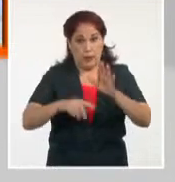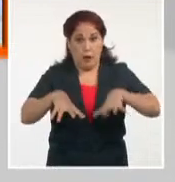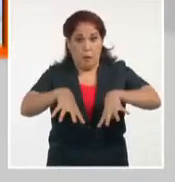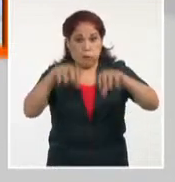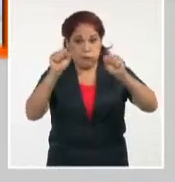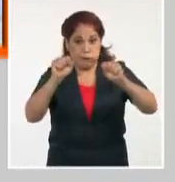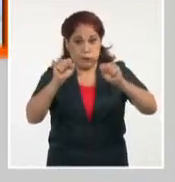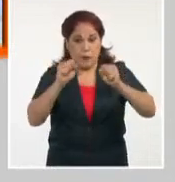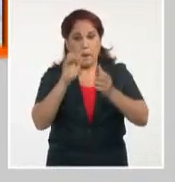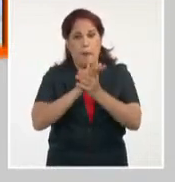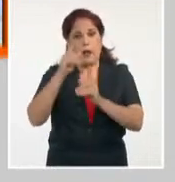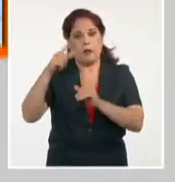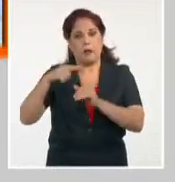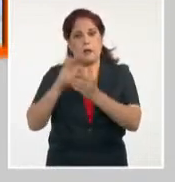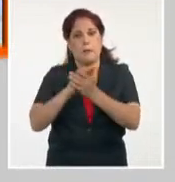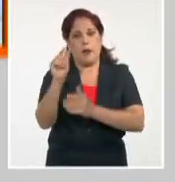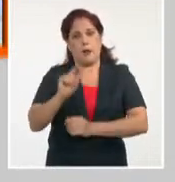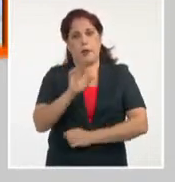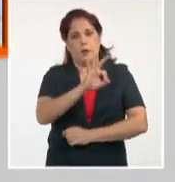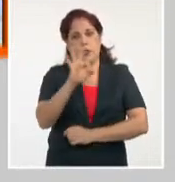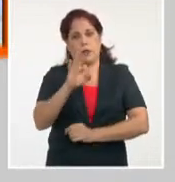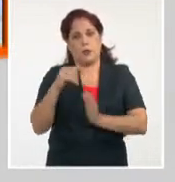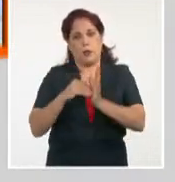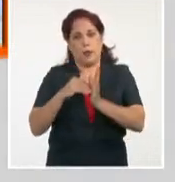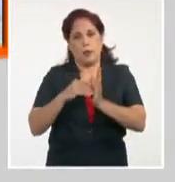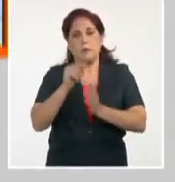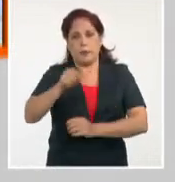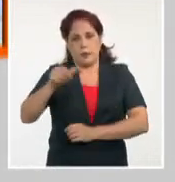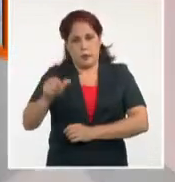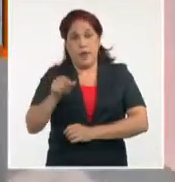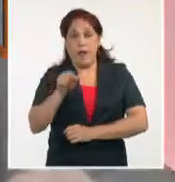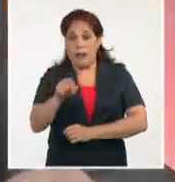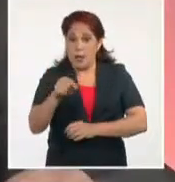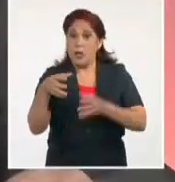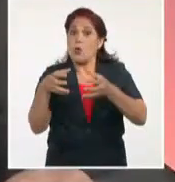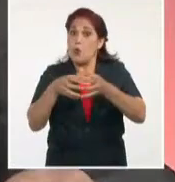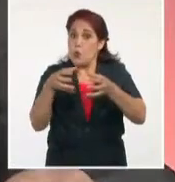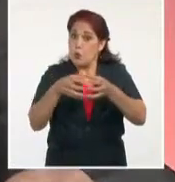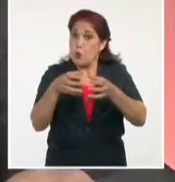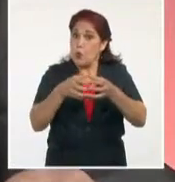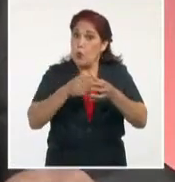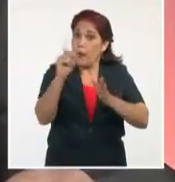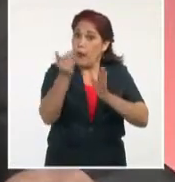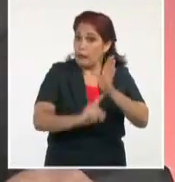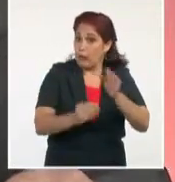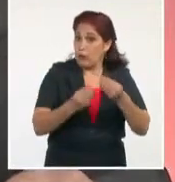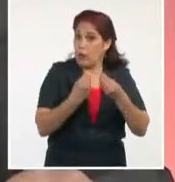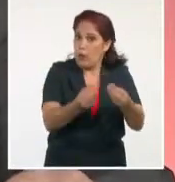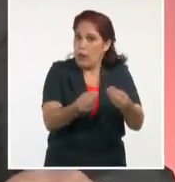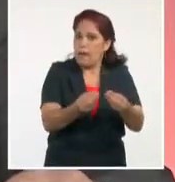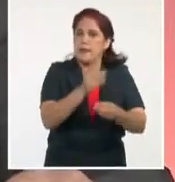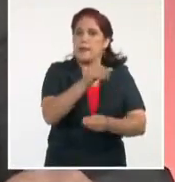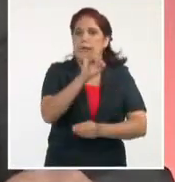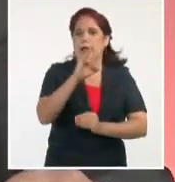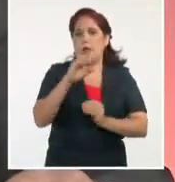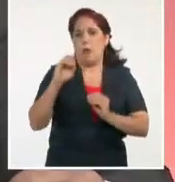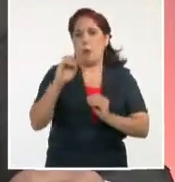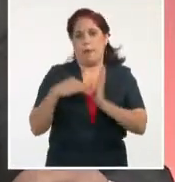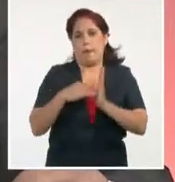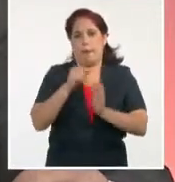en Matanzas y Mayabeque, 88.000 personas, pero ahí teníamos grupos de electrógeno, y con los grupos de electrógeno logramos cubrir 79.000 personas. O sea,